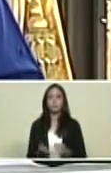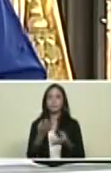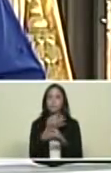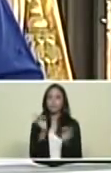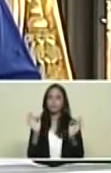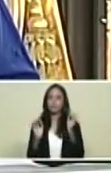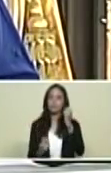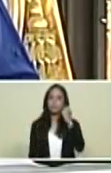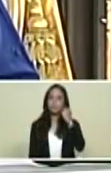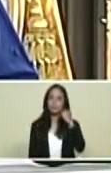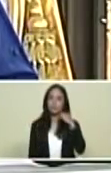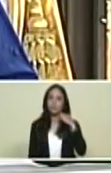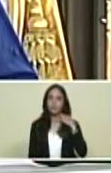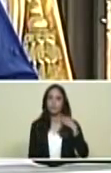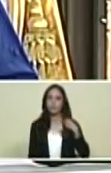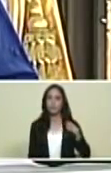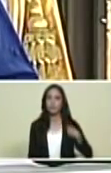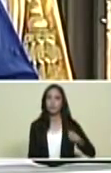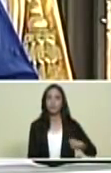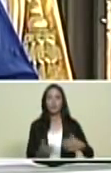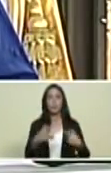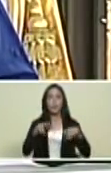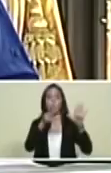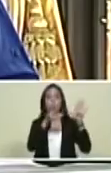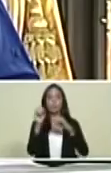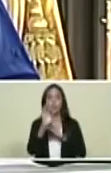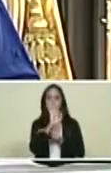perfecto, casi el 80%